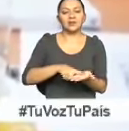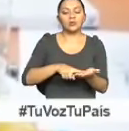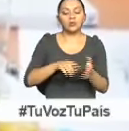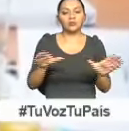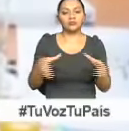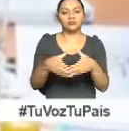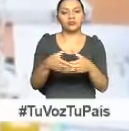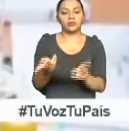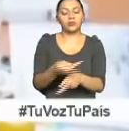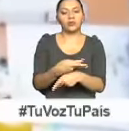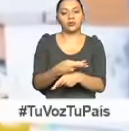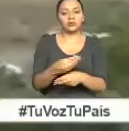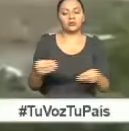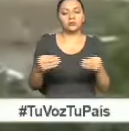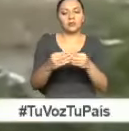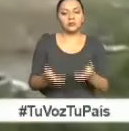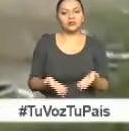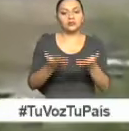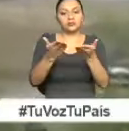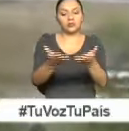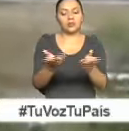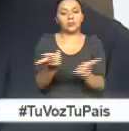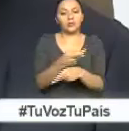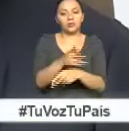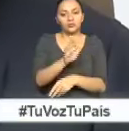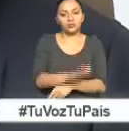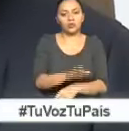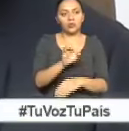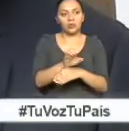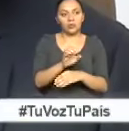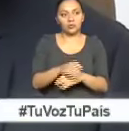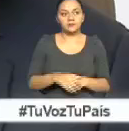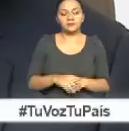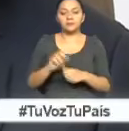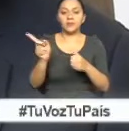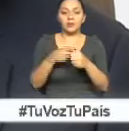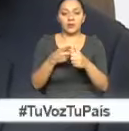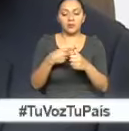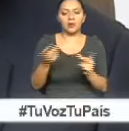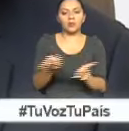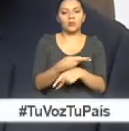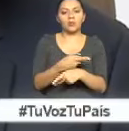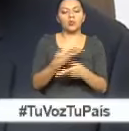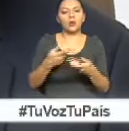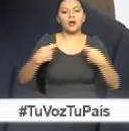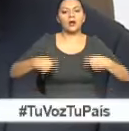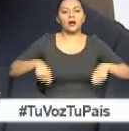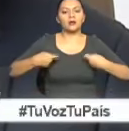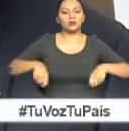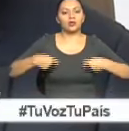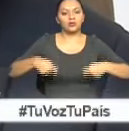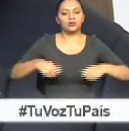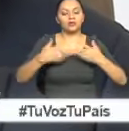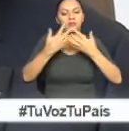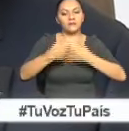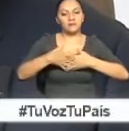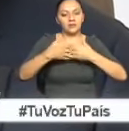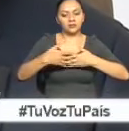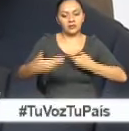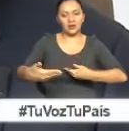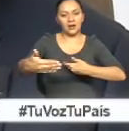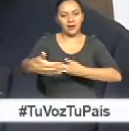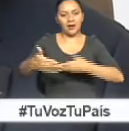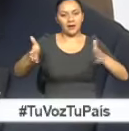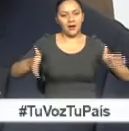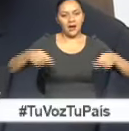Producción generarán mayores oportunidades para el país. Uno de un producto cartonero, que es una inversión adicional, es una empresa existente, pero es